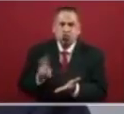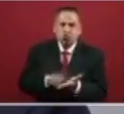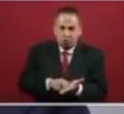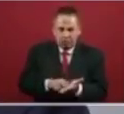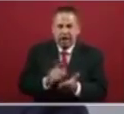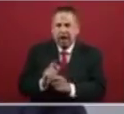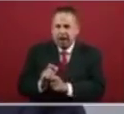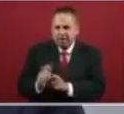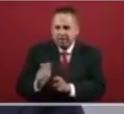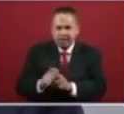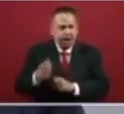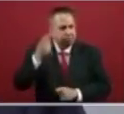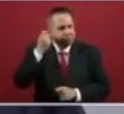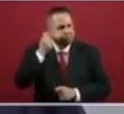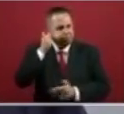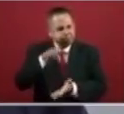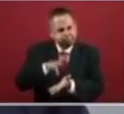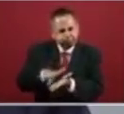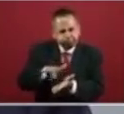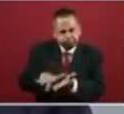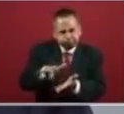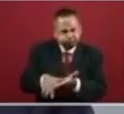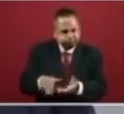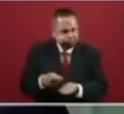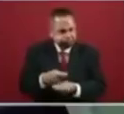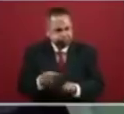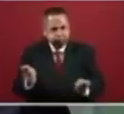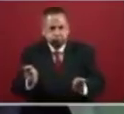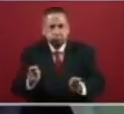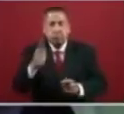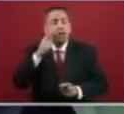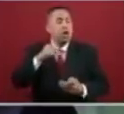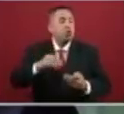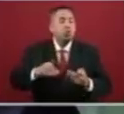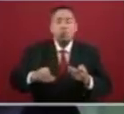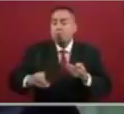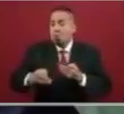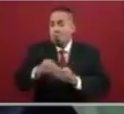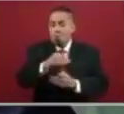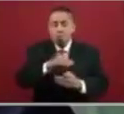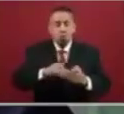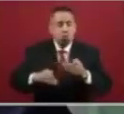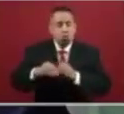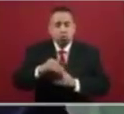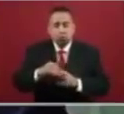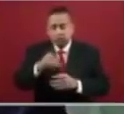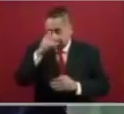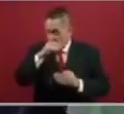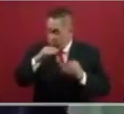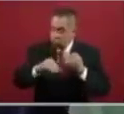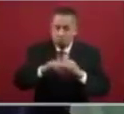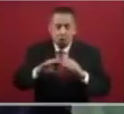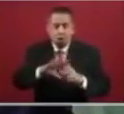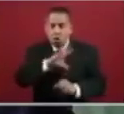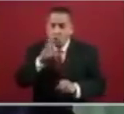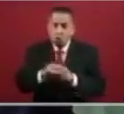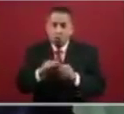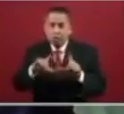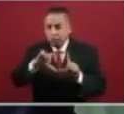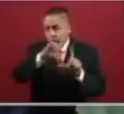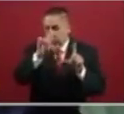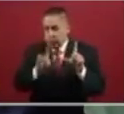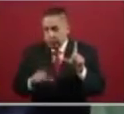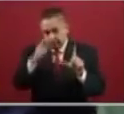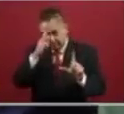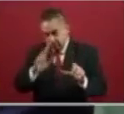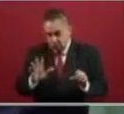Y ahora este apoyo es para todos, es universal, por lo